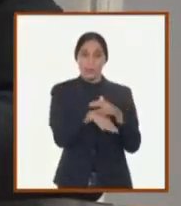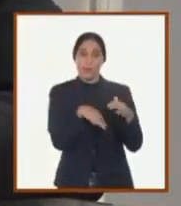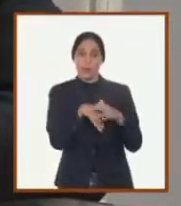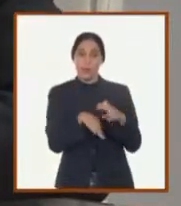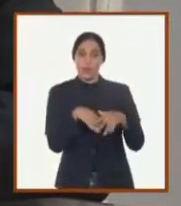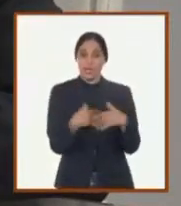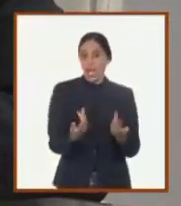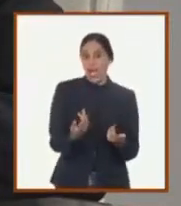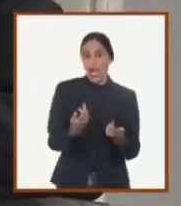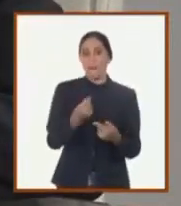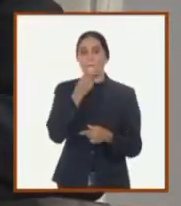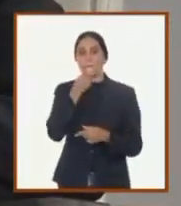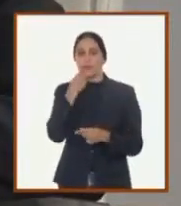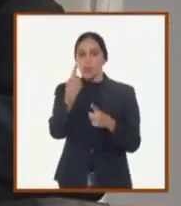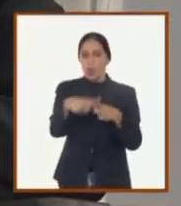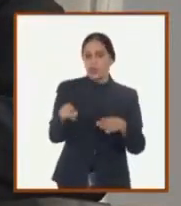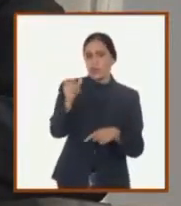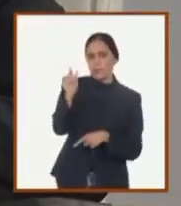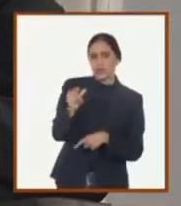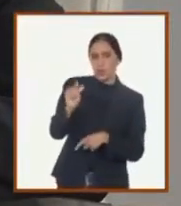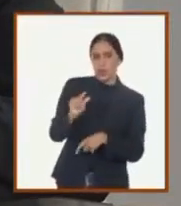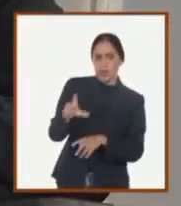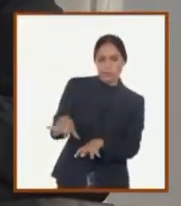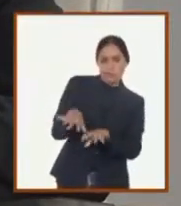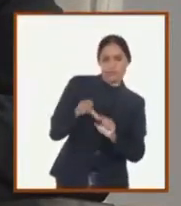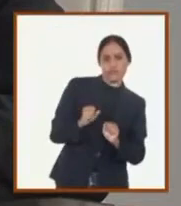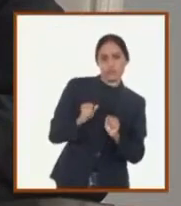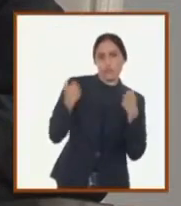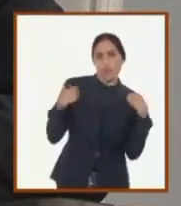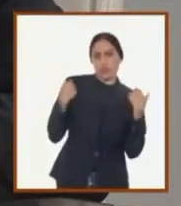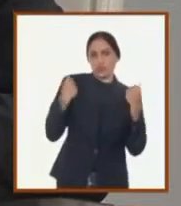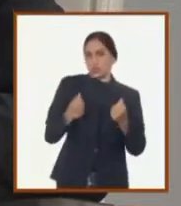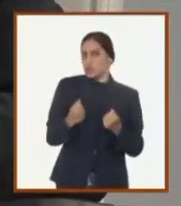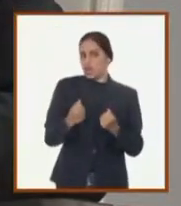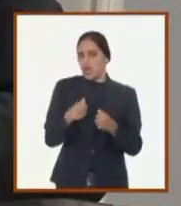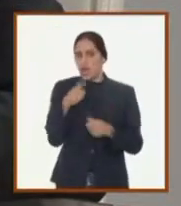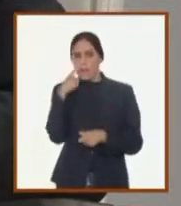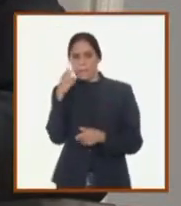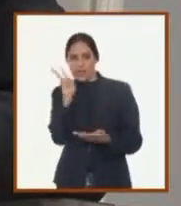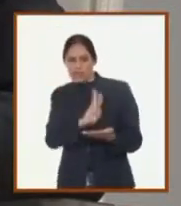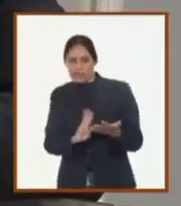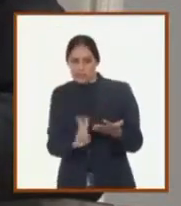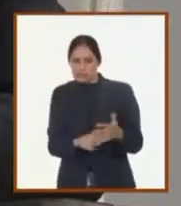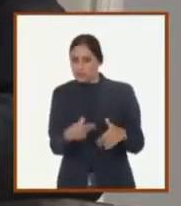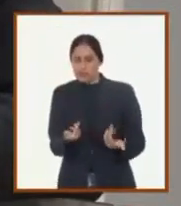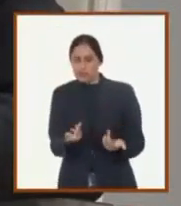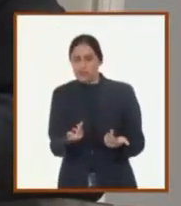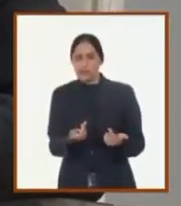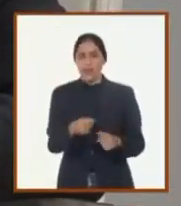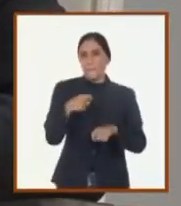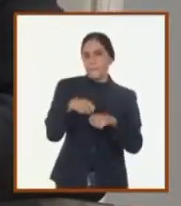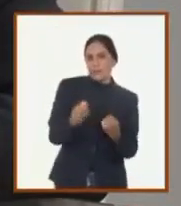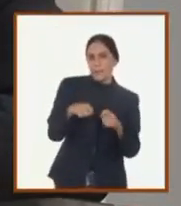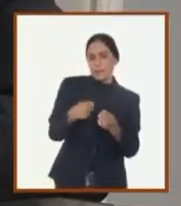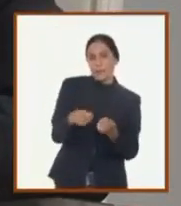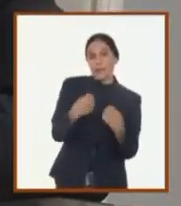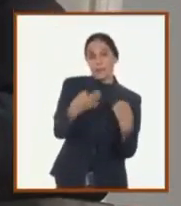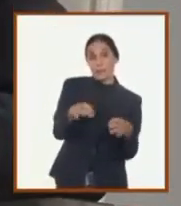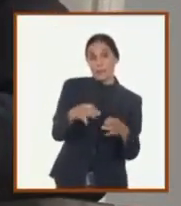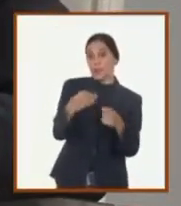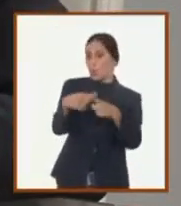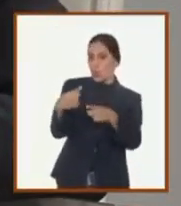combate que puede caer en manos del enemigo eh la necesidad también en la lucha clandestina de la mayor compartimentación